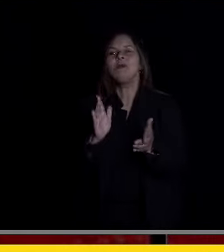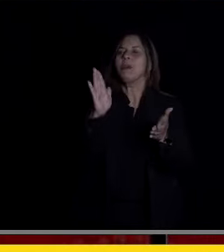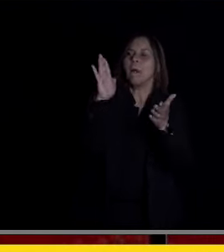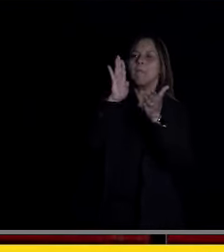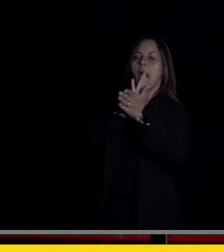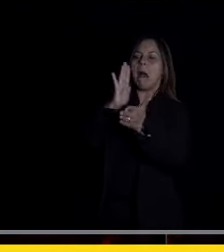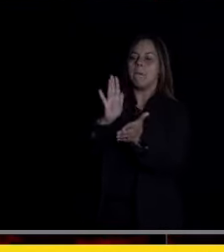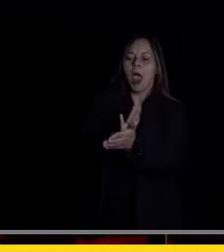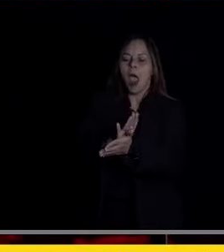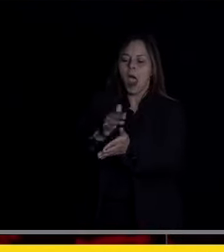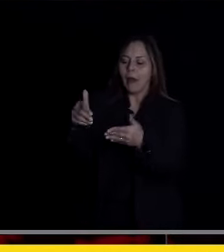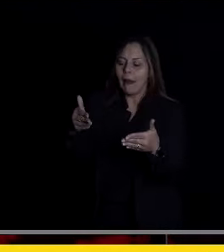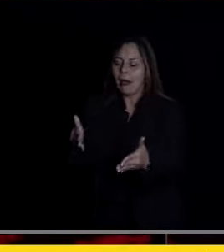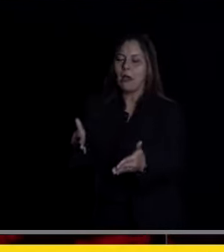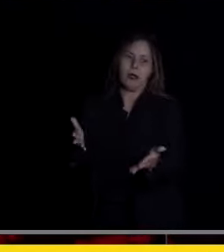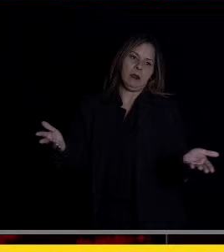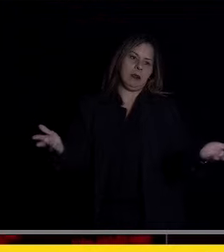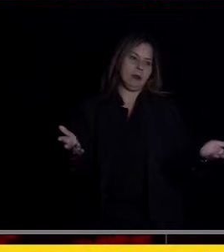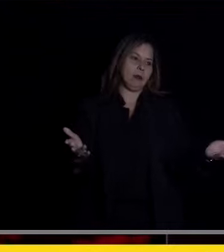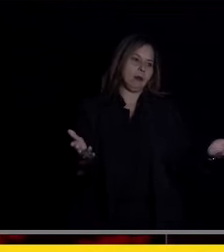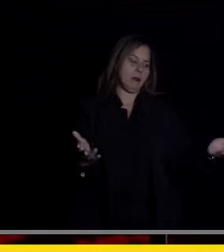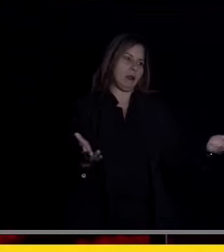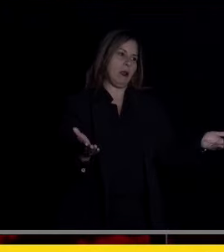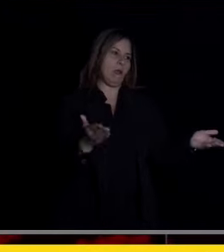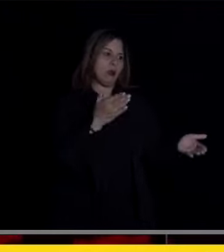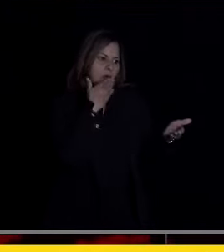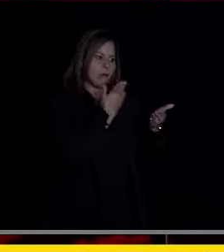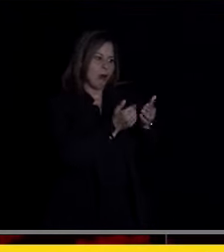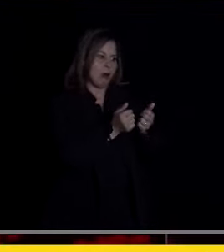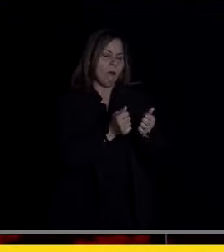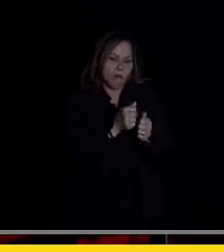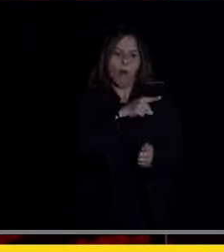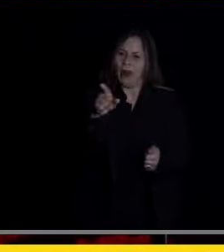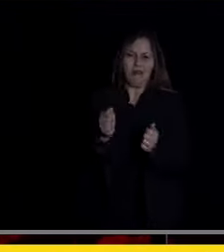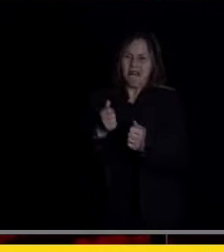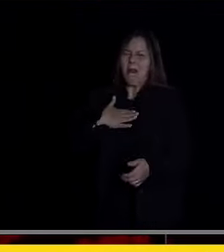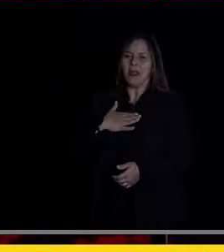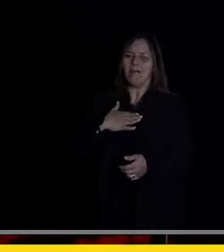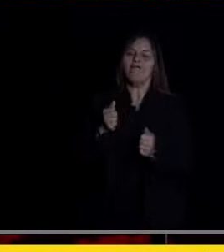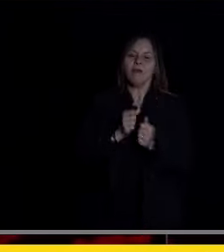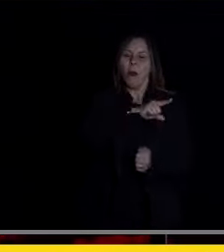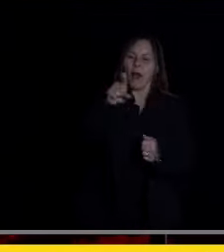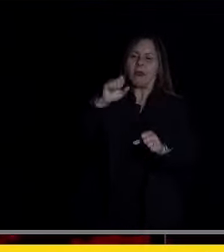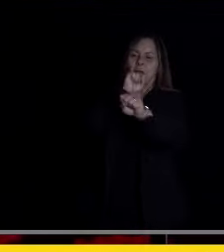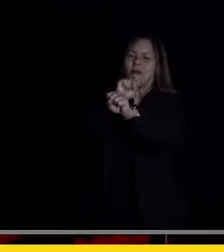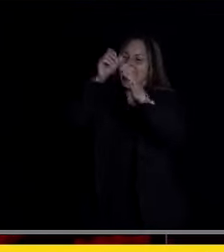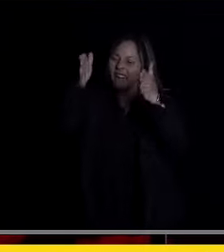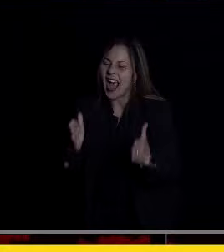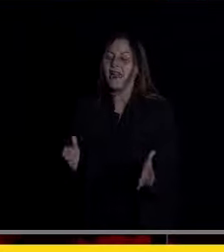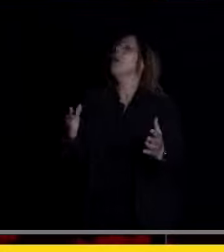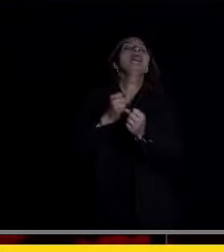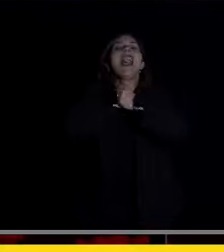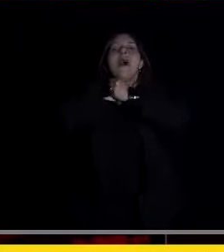y el hay que ser considerados con ellos, no conmigo, con ellos. Así que denme un fuerte aplauso a estos amigos, bendito. Los quiero, los